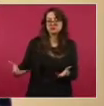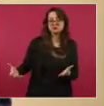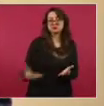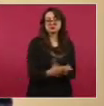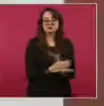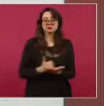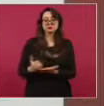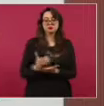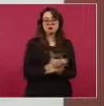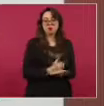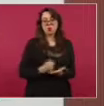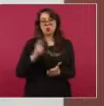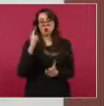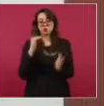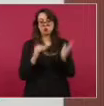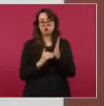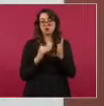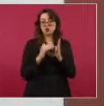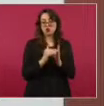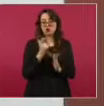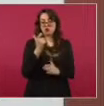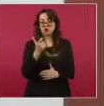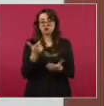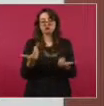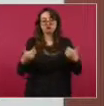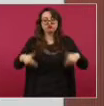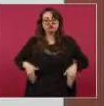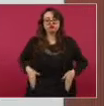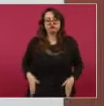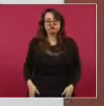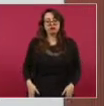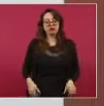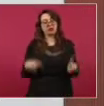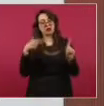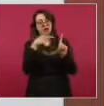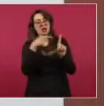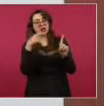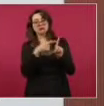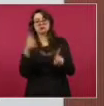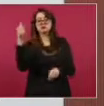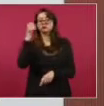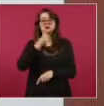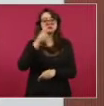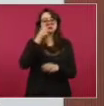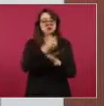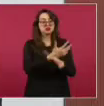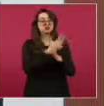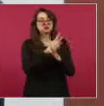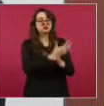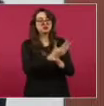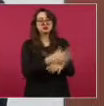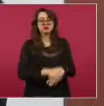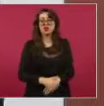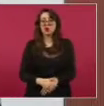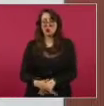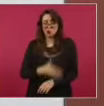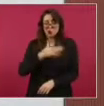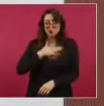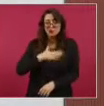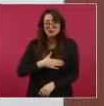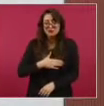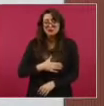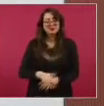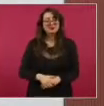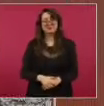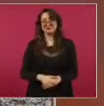millón y su máxima era: no hay más justicia que la real gana de